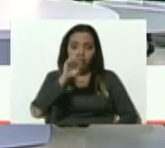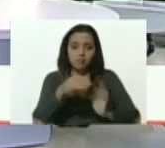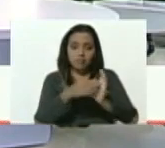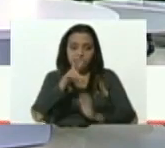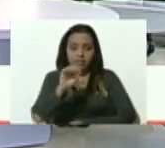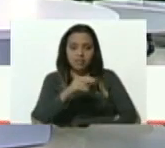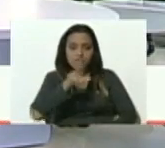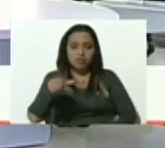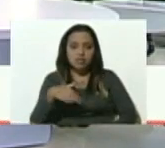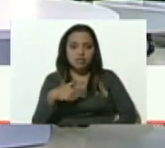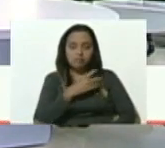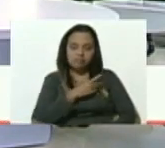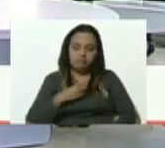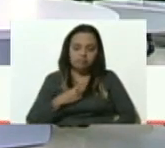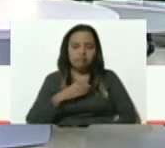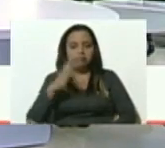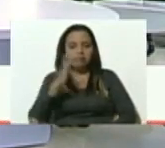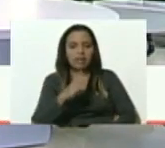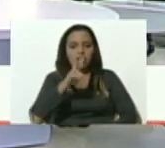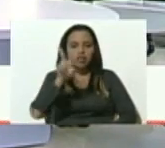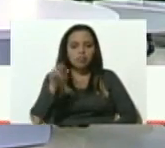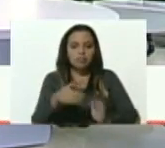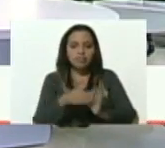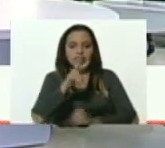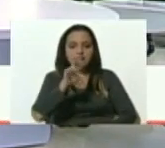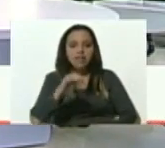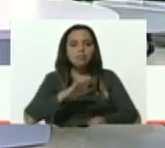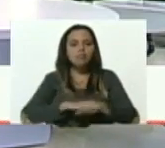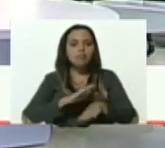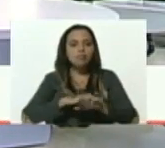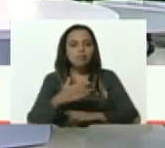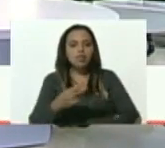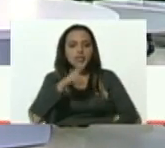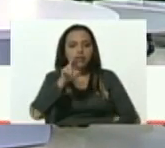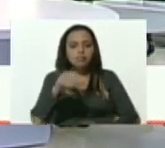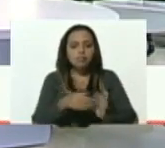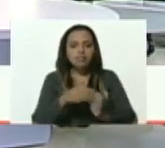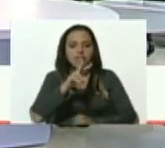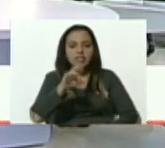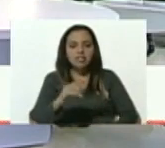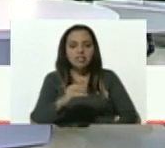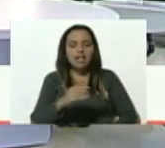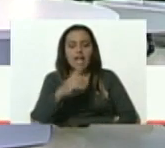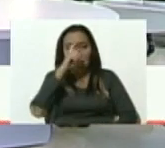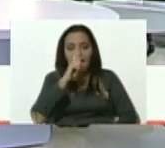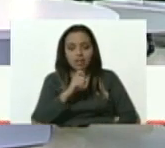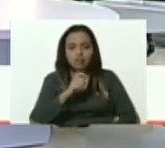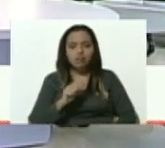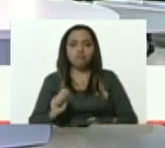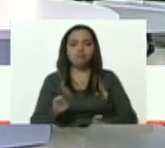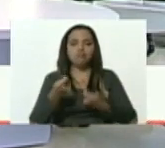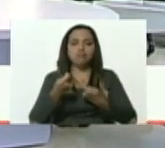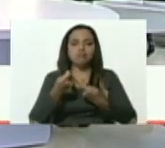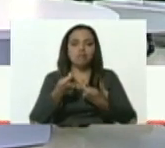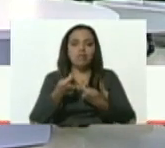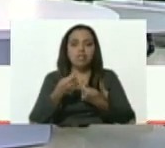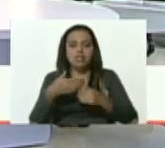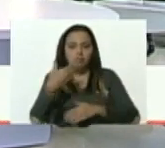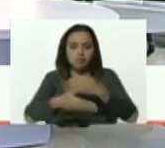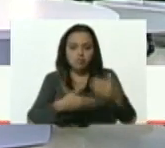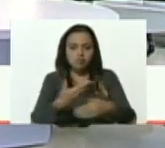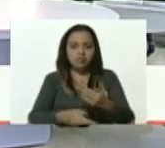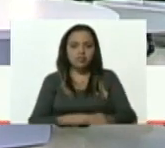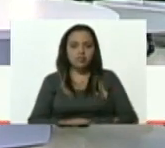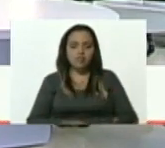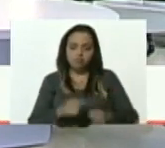estamos deseosos de que llegue el 2020, porque el 2020 es el año nuestro, el año de la recuperación, del progreso,